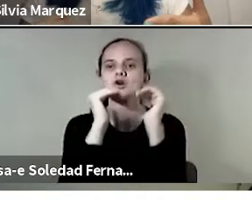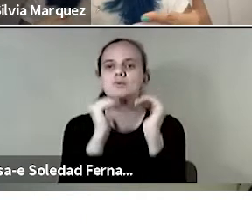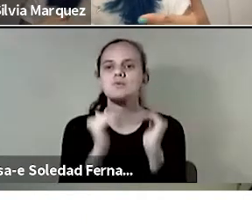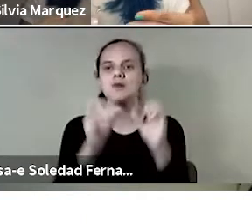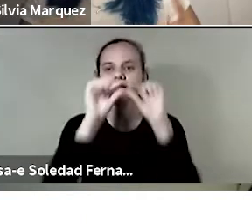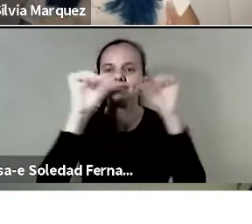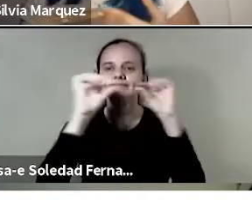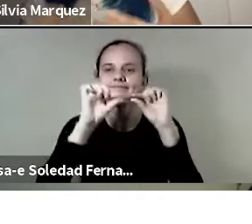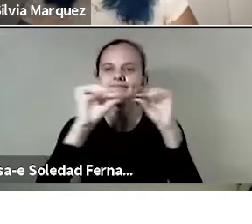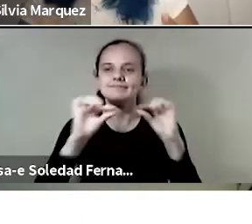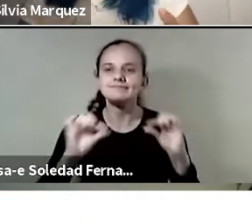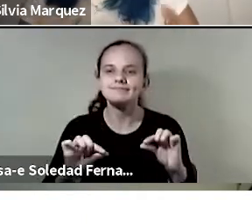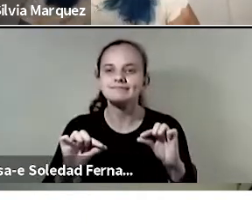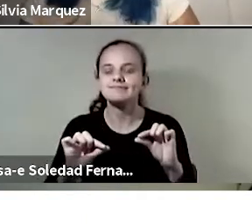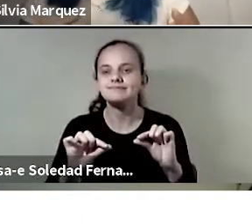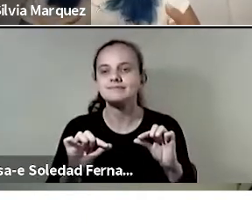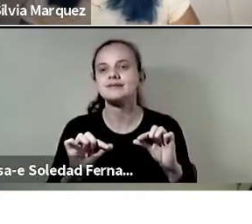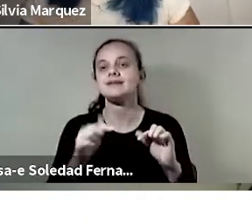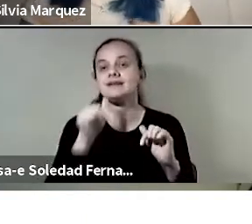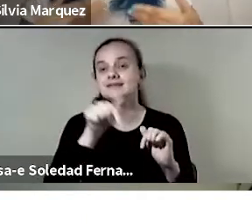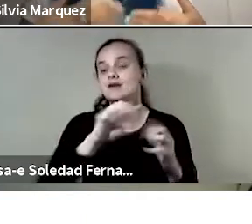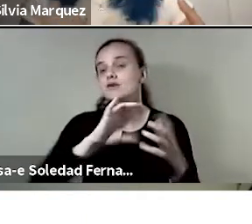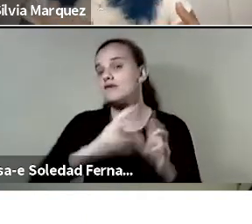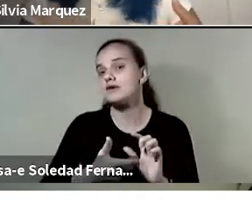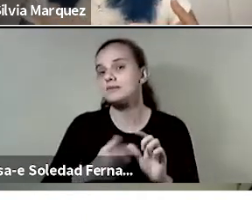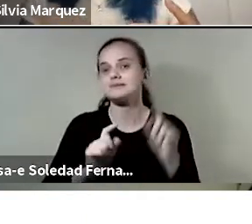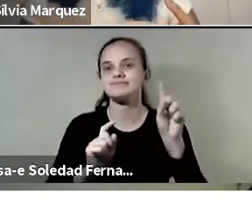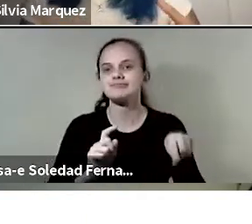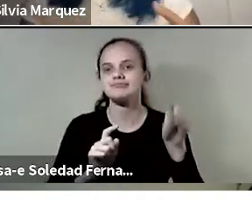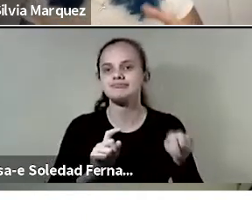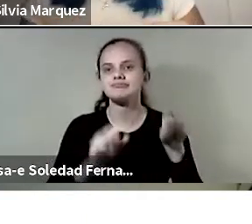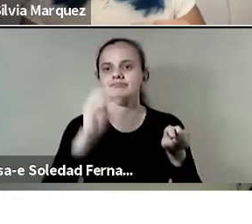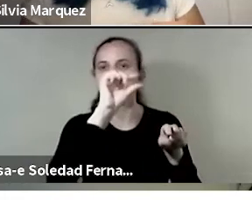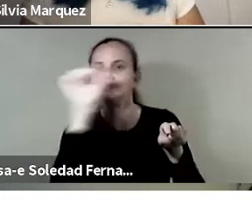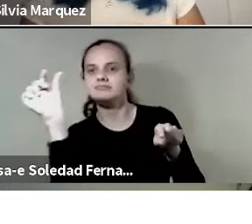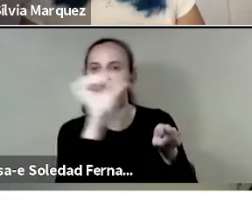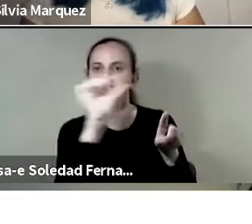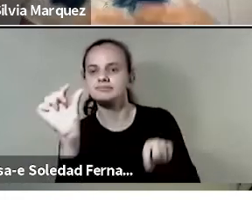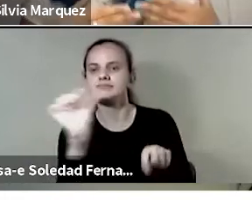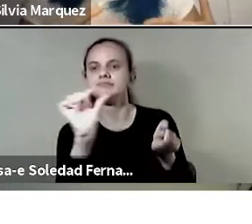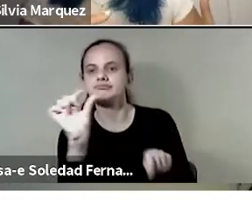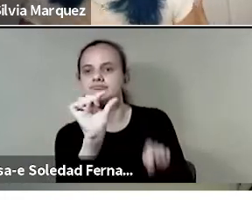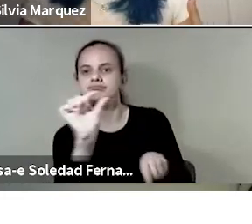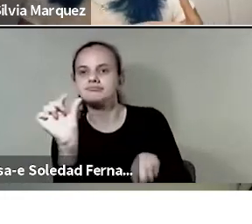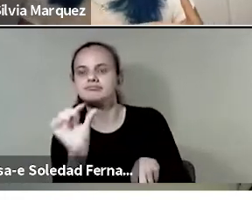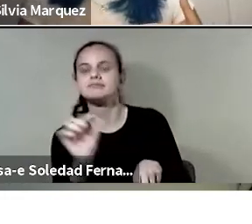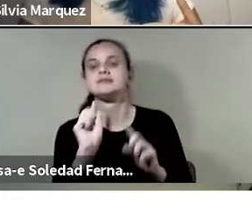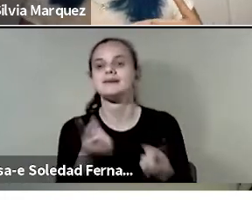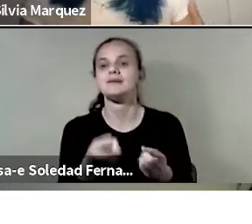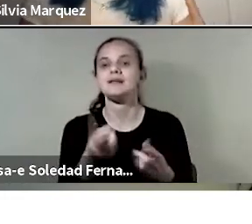ejercer algún tipo de operación, como por ejemplo llenar un formulario, ¿sí? Ese es un tipo